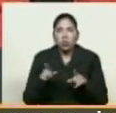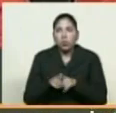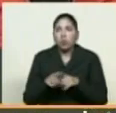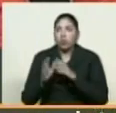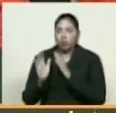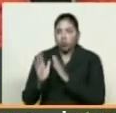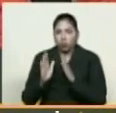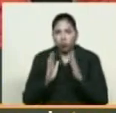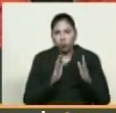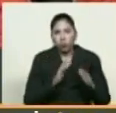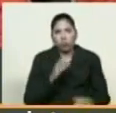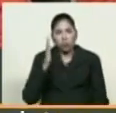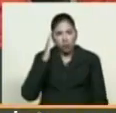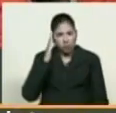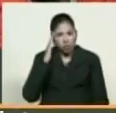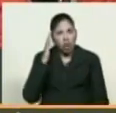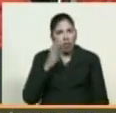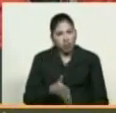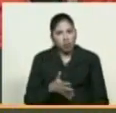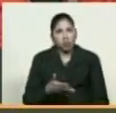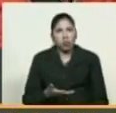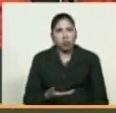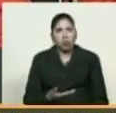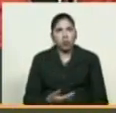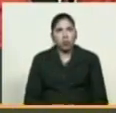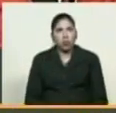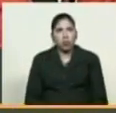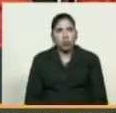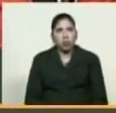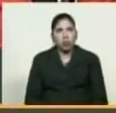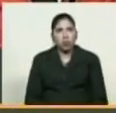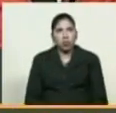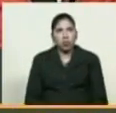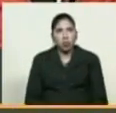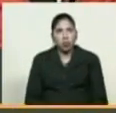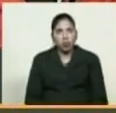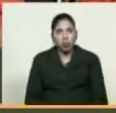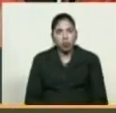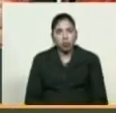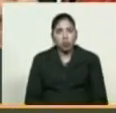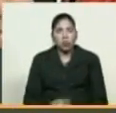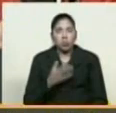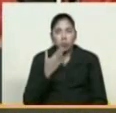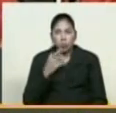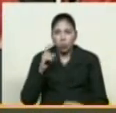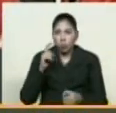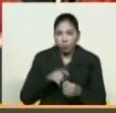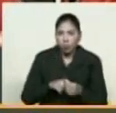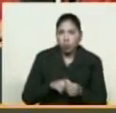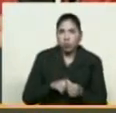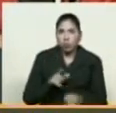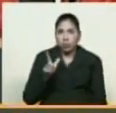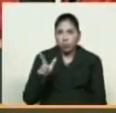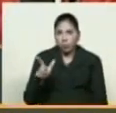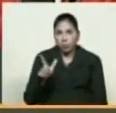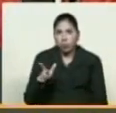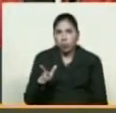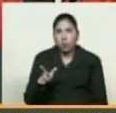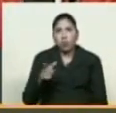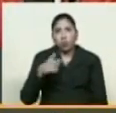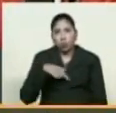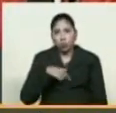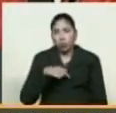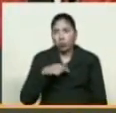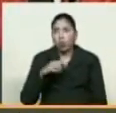política. Nuestras bases están claras de su militancia, el que es el Partido Socialista Unido de Venezuela, y ahorita vamos a una campaña por toda Venezuela